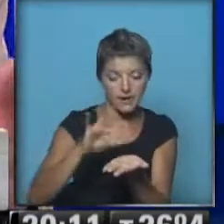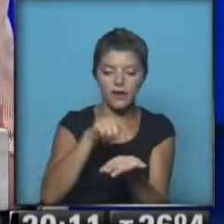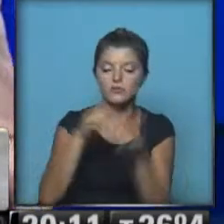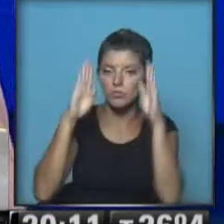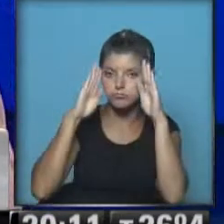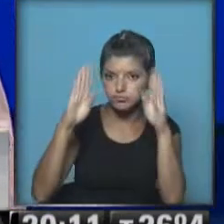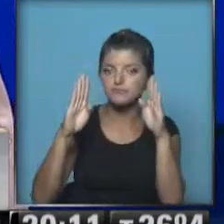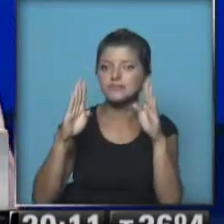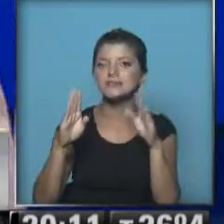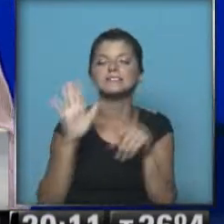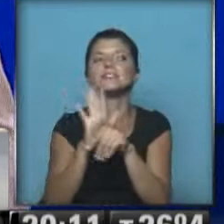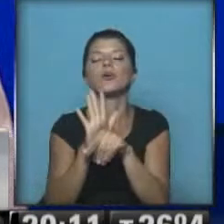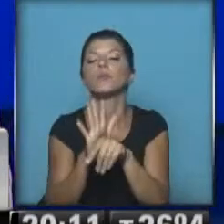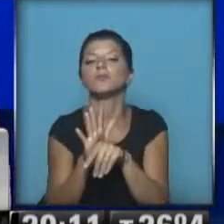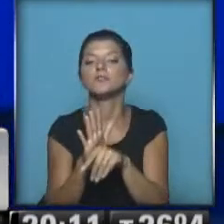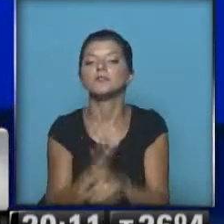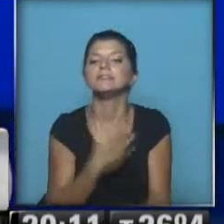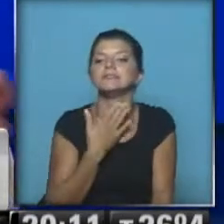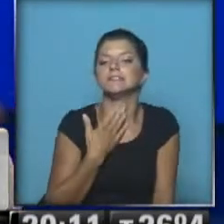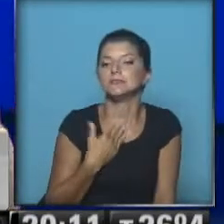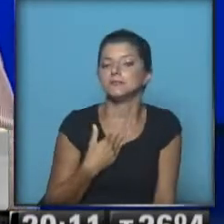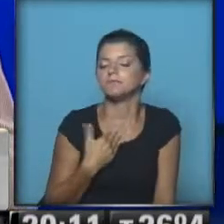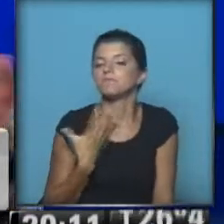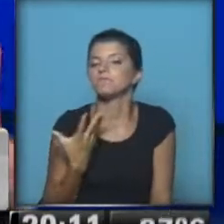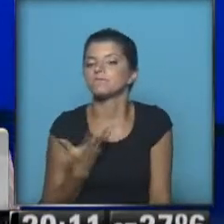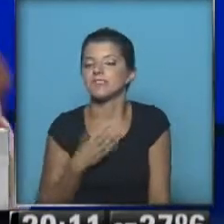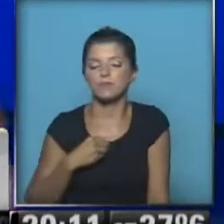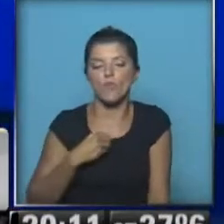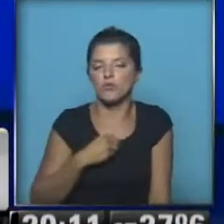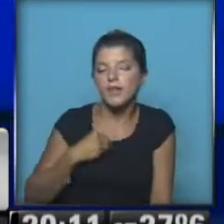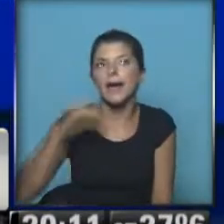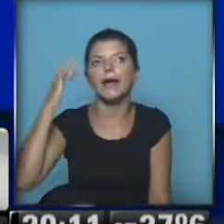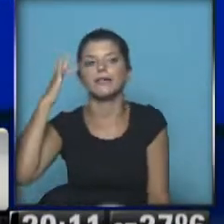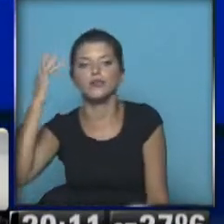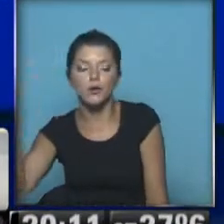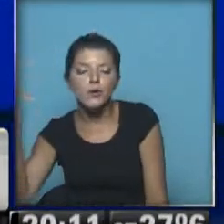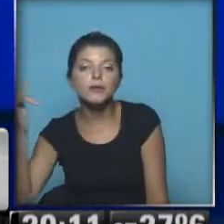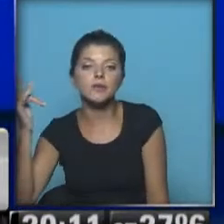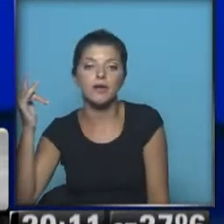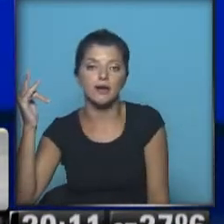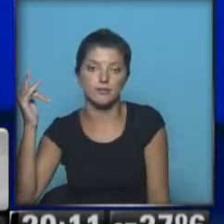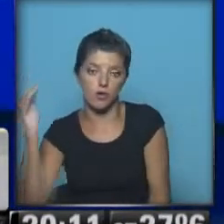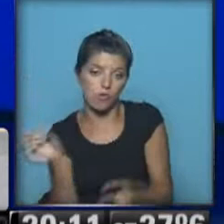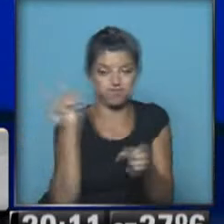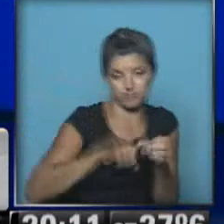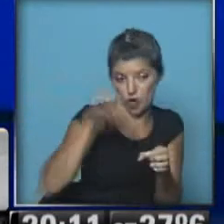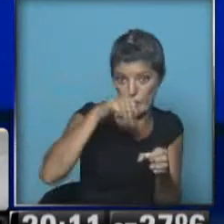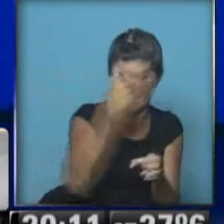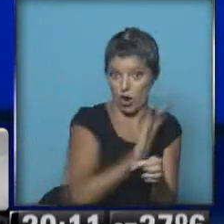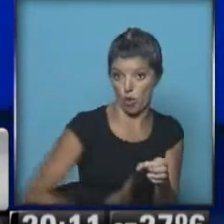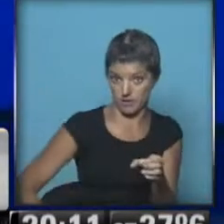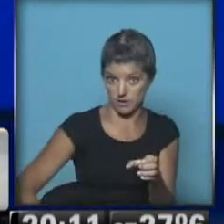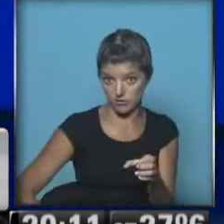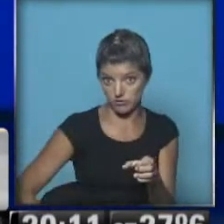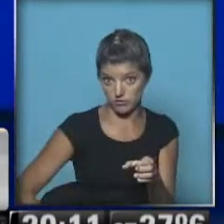en un deseo, digamos, que tiene una adhesión emocional y ideológico, programática, una identificación muy fuerte con el gobierno nacional, y